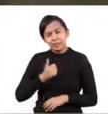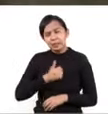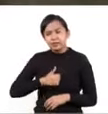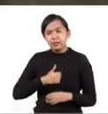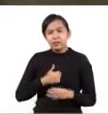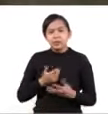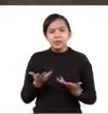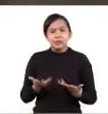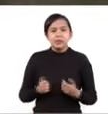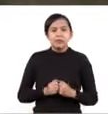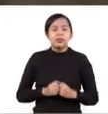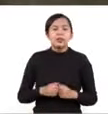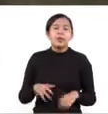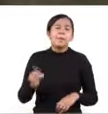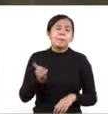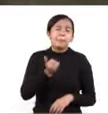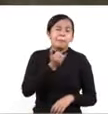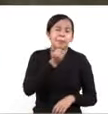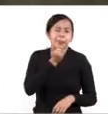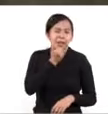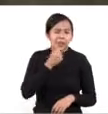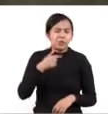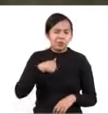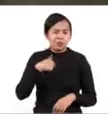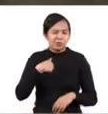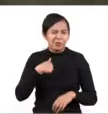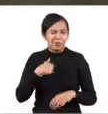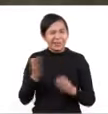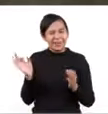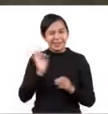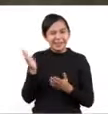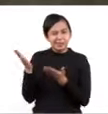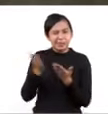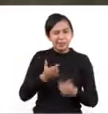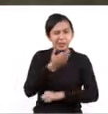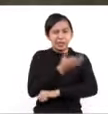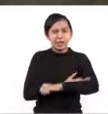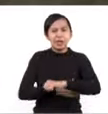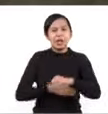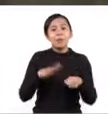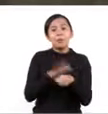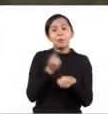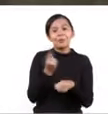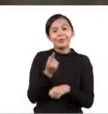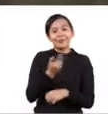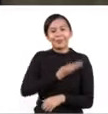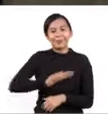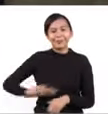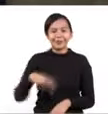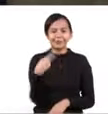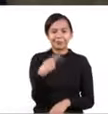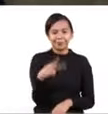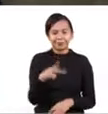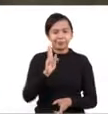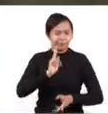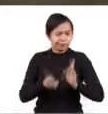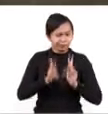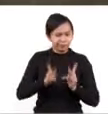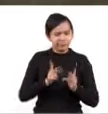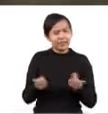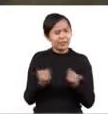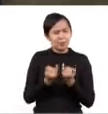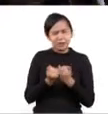mi retraso, porque vengo de una conversación muy larga con su presidente y también parte del gobierno